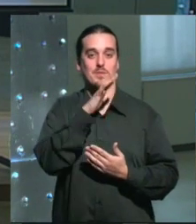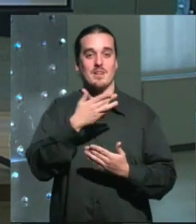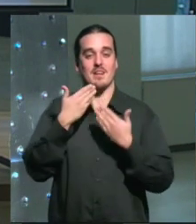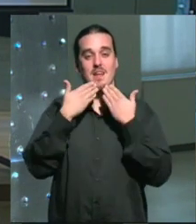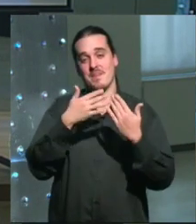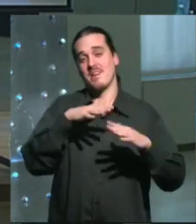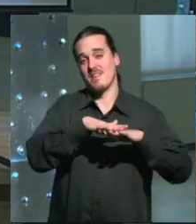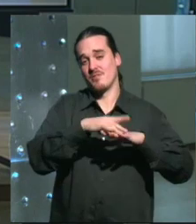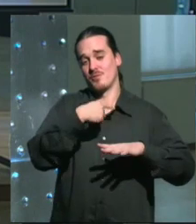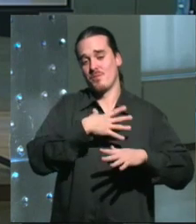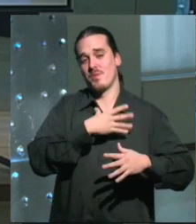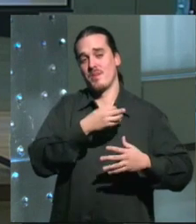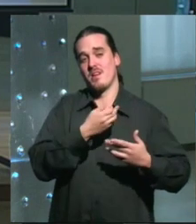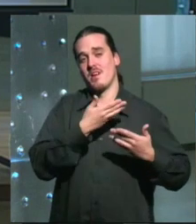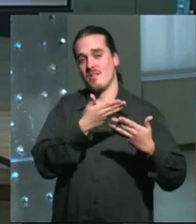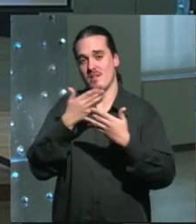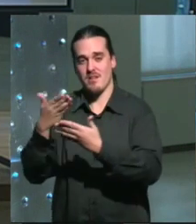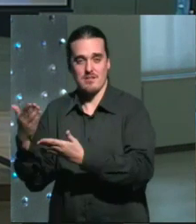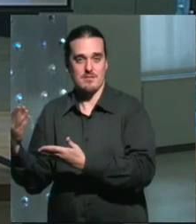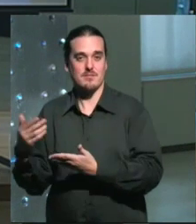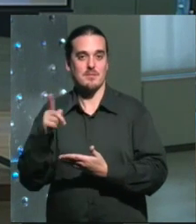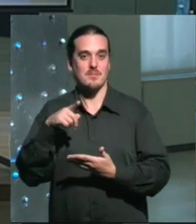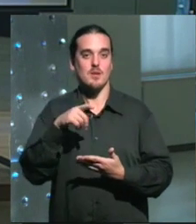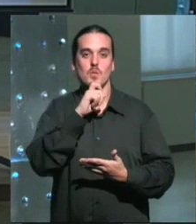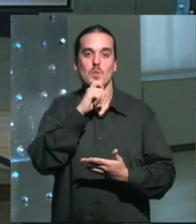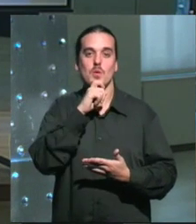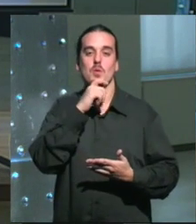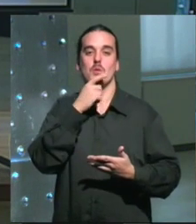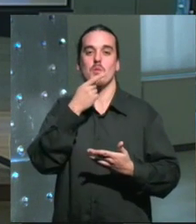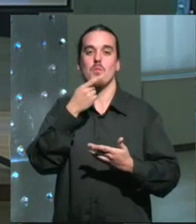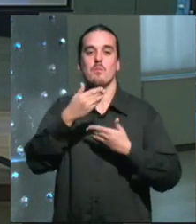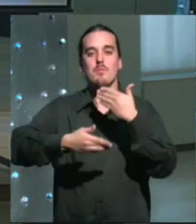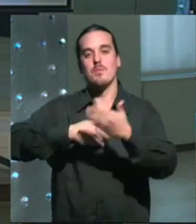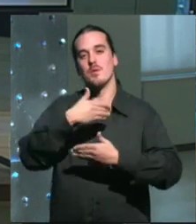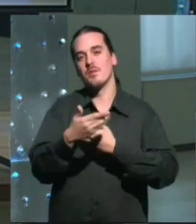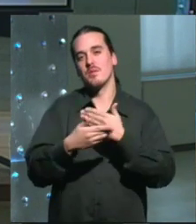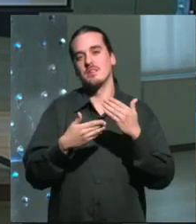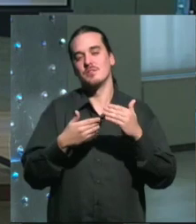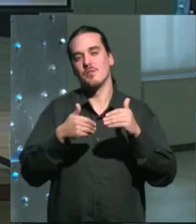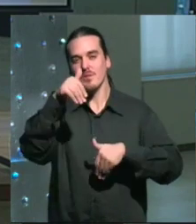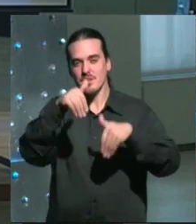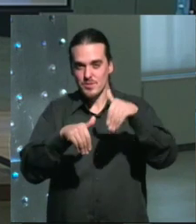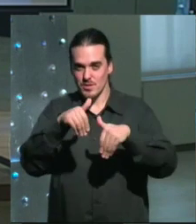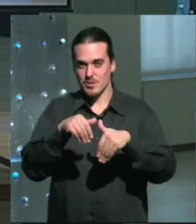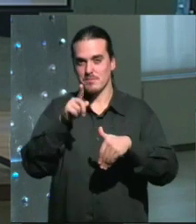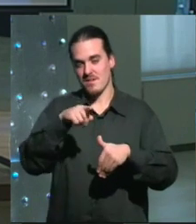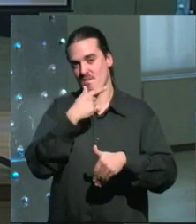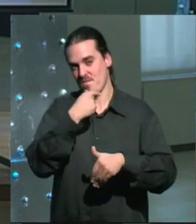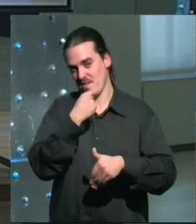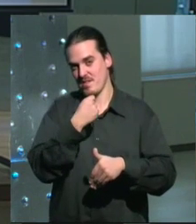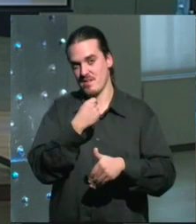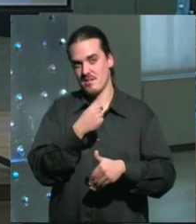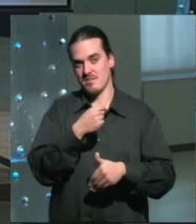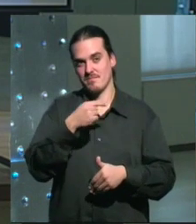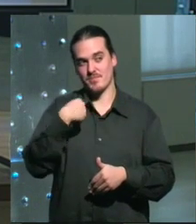ancho del electorado. Facilitar el proceso de censo electoral. En Estados Unidos el censo electoral es muy distinto. Desafortunadamente creo que este es